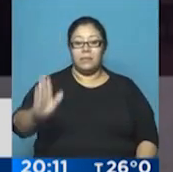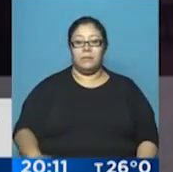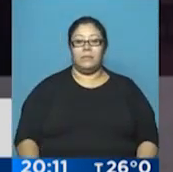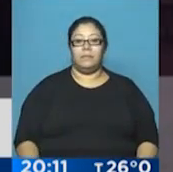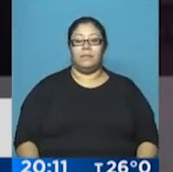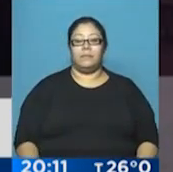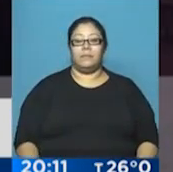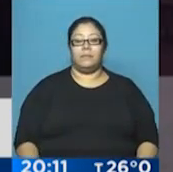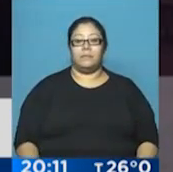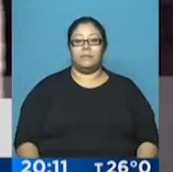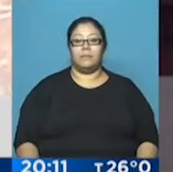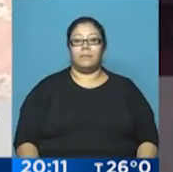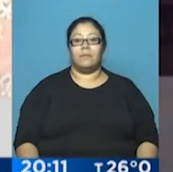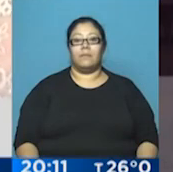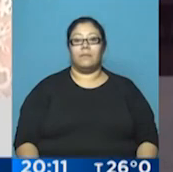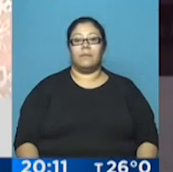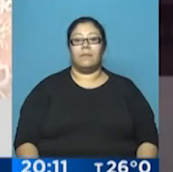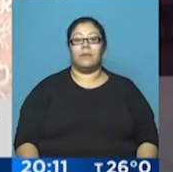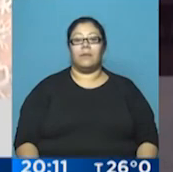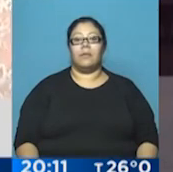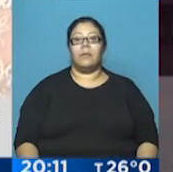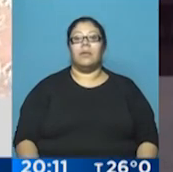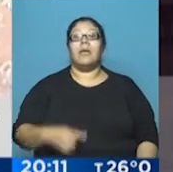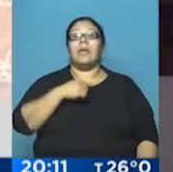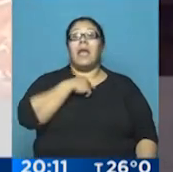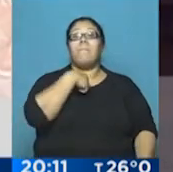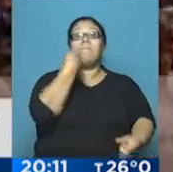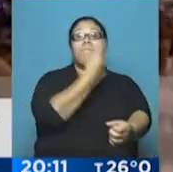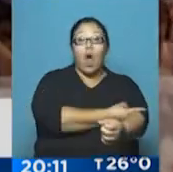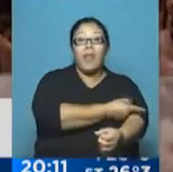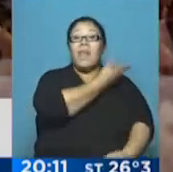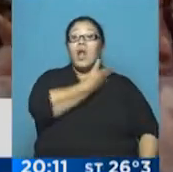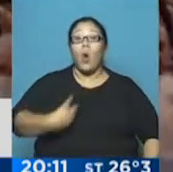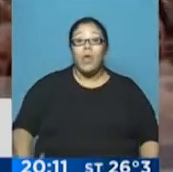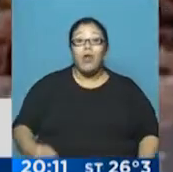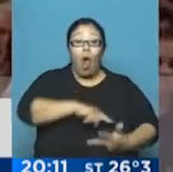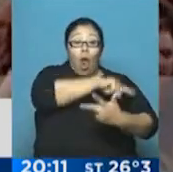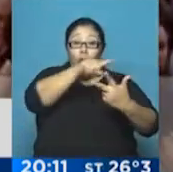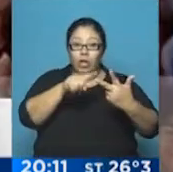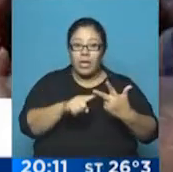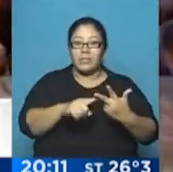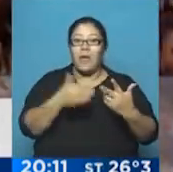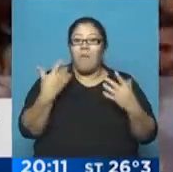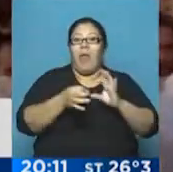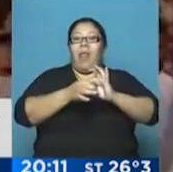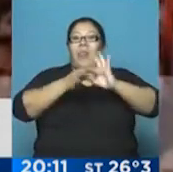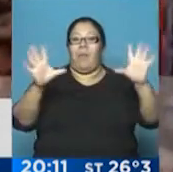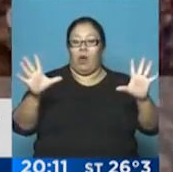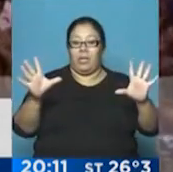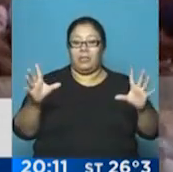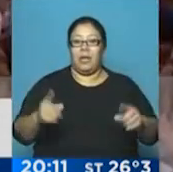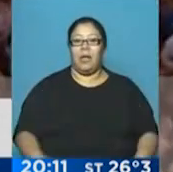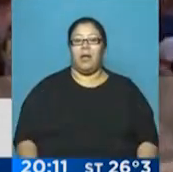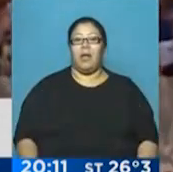Mayor grado de democracia que alcance a los tres poderes del Estado, porque parece ser que la democracia y la